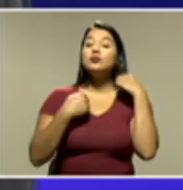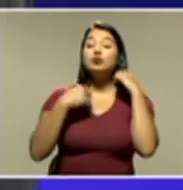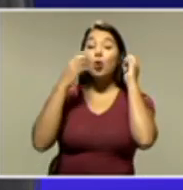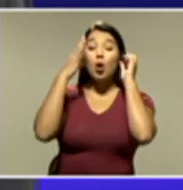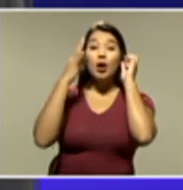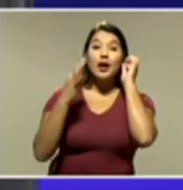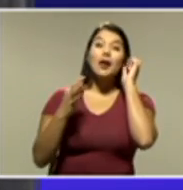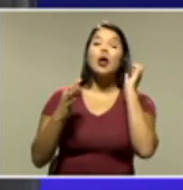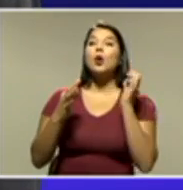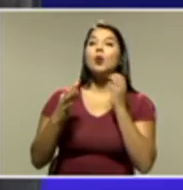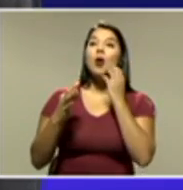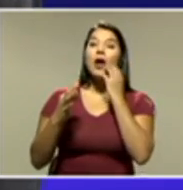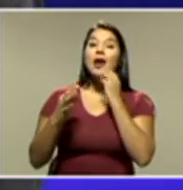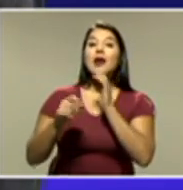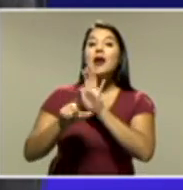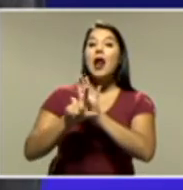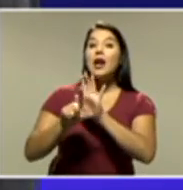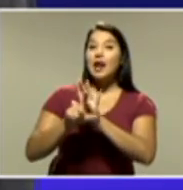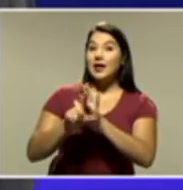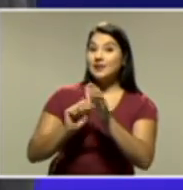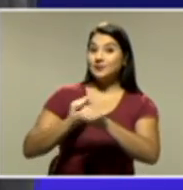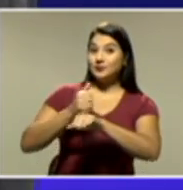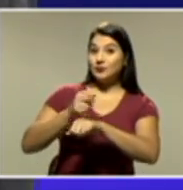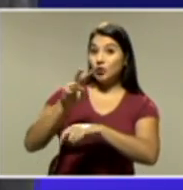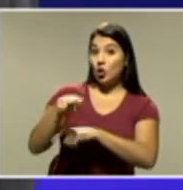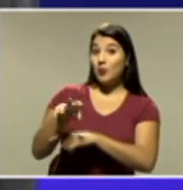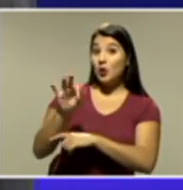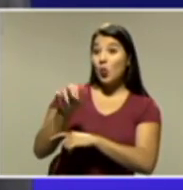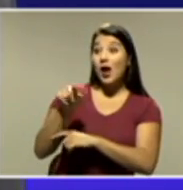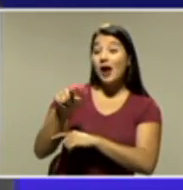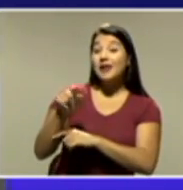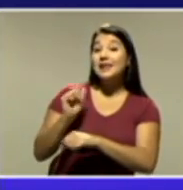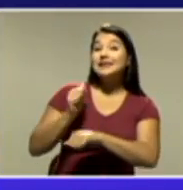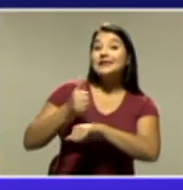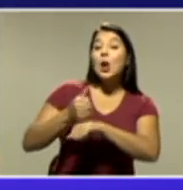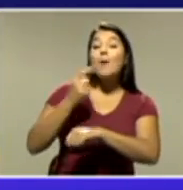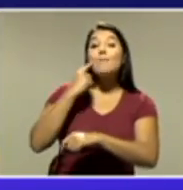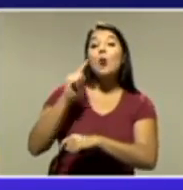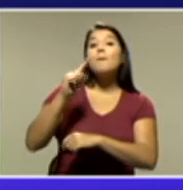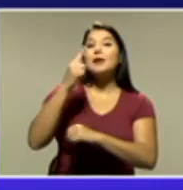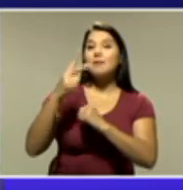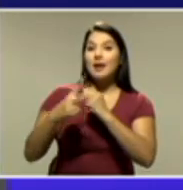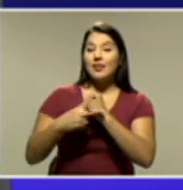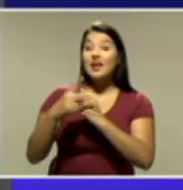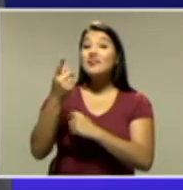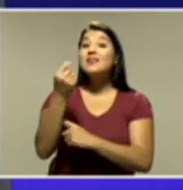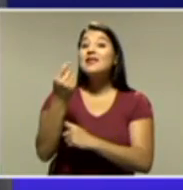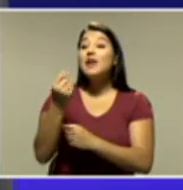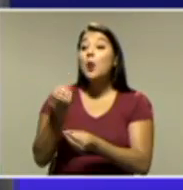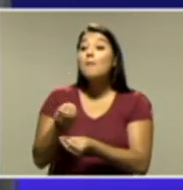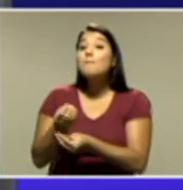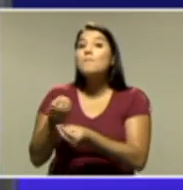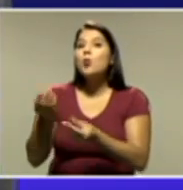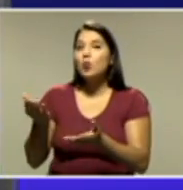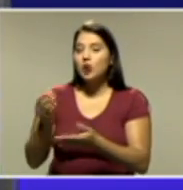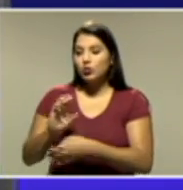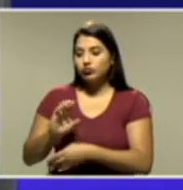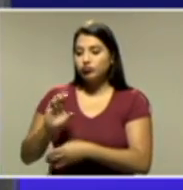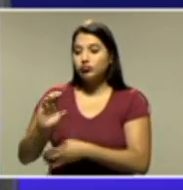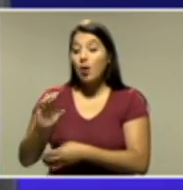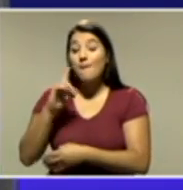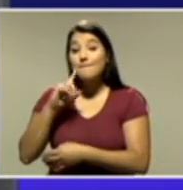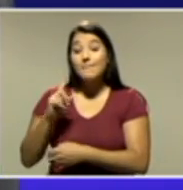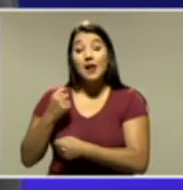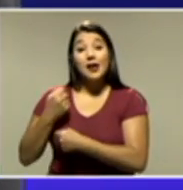de 2009, que estableció por primera vez el dinero público para las campañas municipales. Sí. Fue la primera vez en